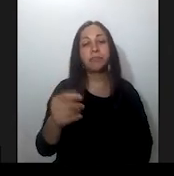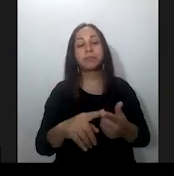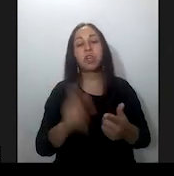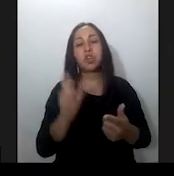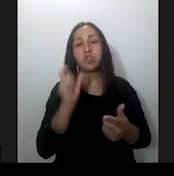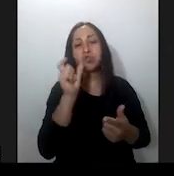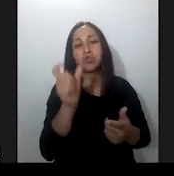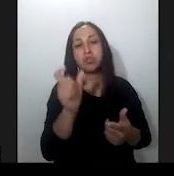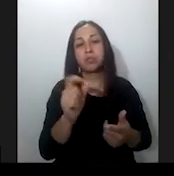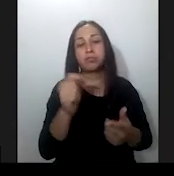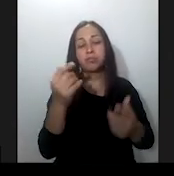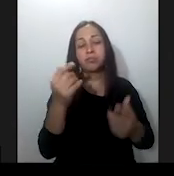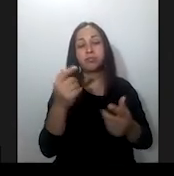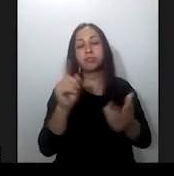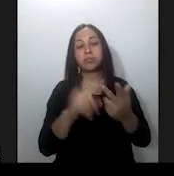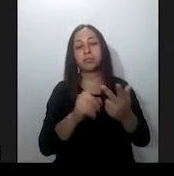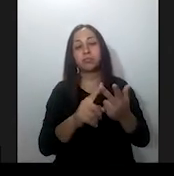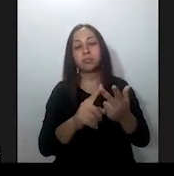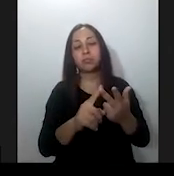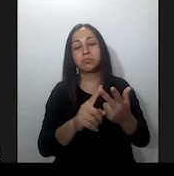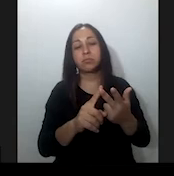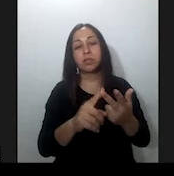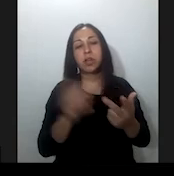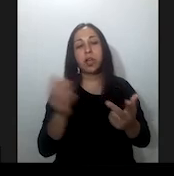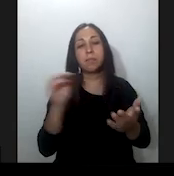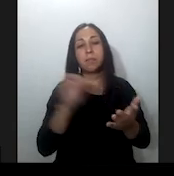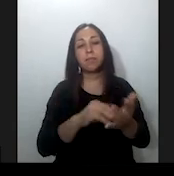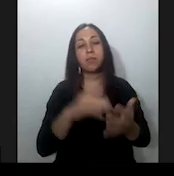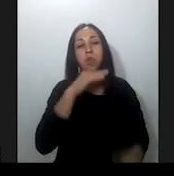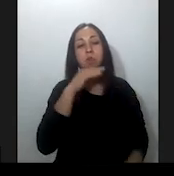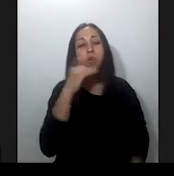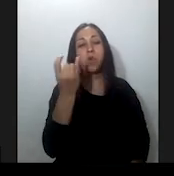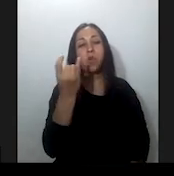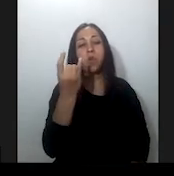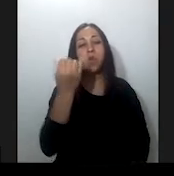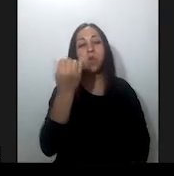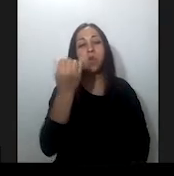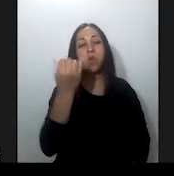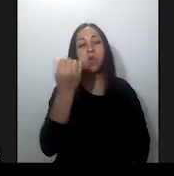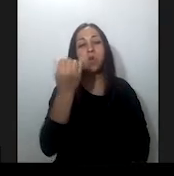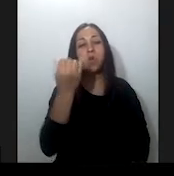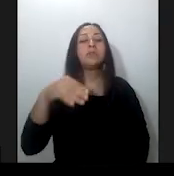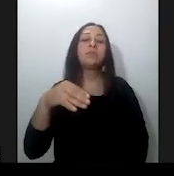lo sugiere, así que puedo escribirlo. Vamos a agregar a Juan